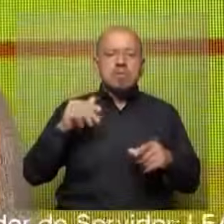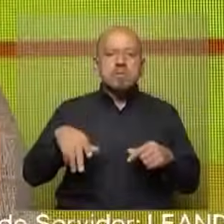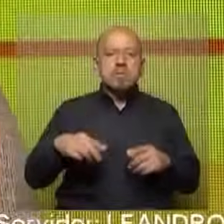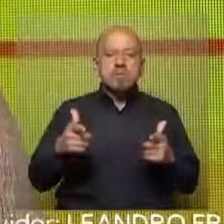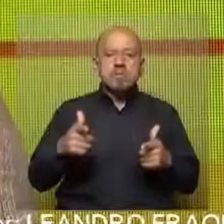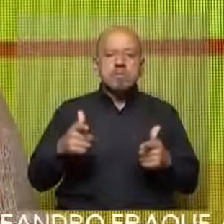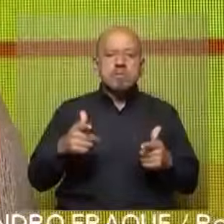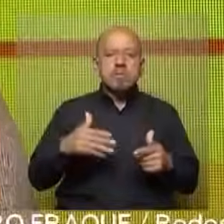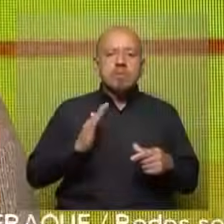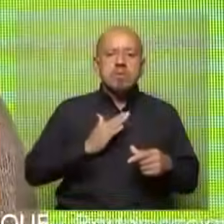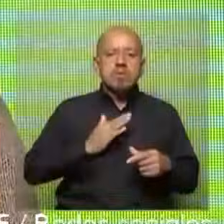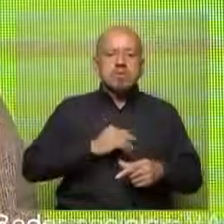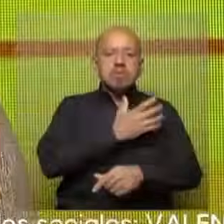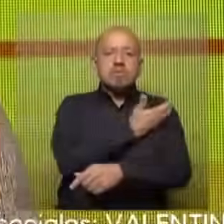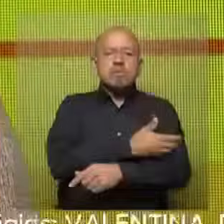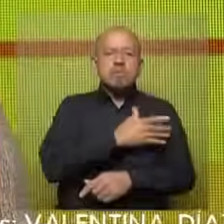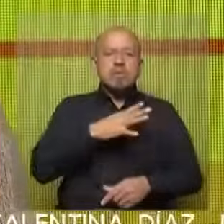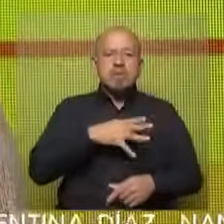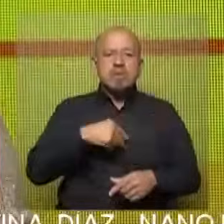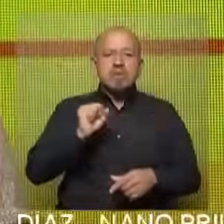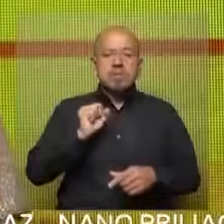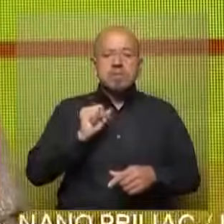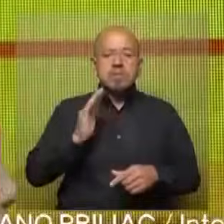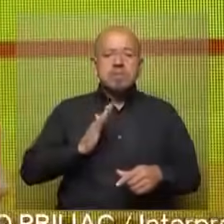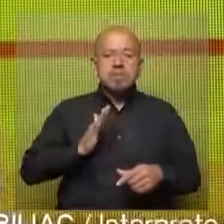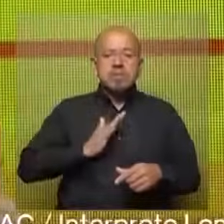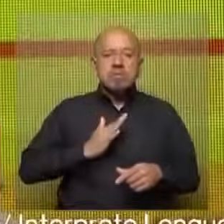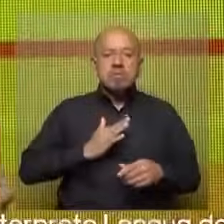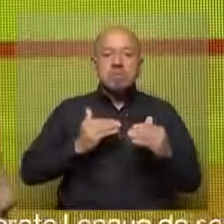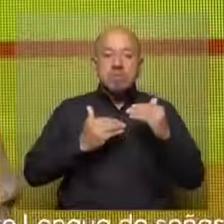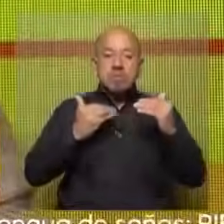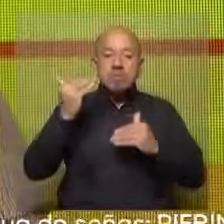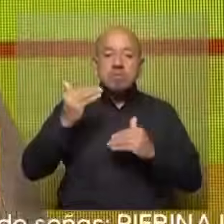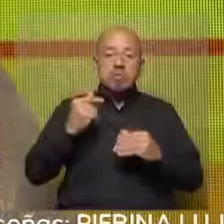para las mujeres pobres, pero hay cada vez más mujeres de clase media y clase media alta que